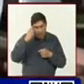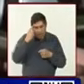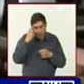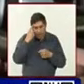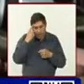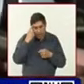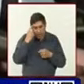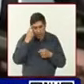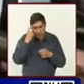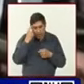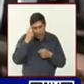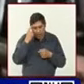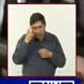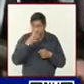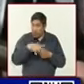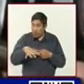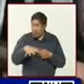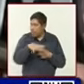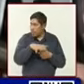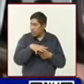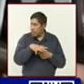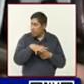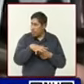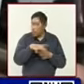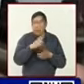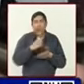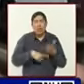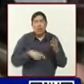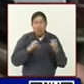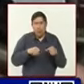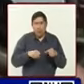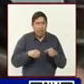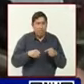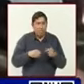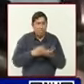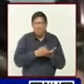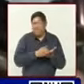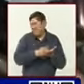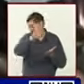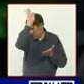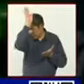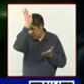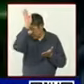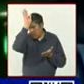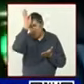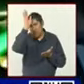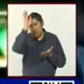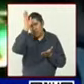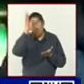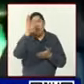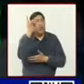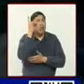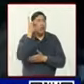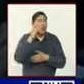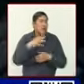mesa interinstitucional es de que se les pueda incluso expulsar a ellos, ¿no es cierto? Como se ha hecho en